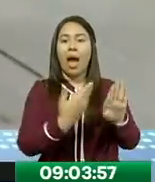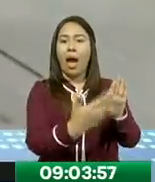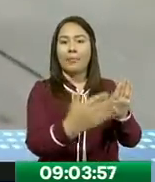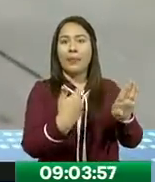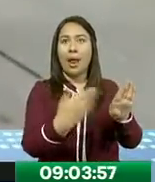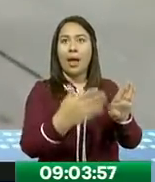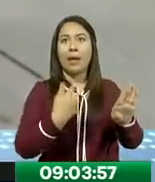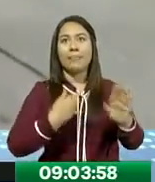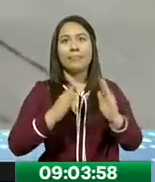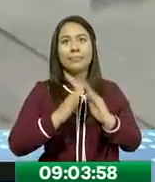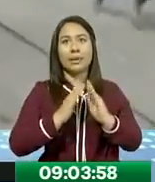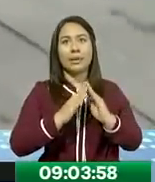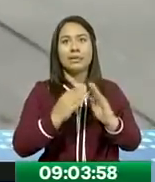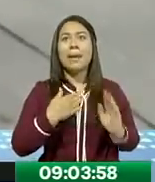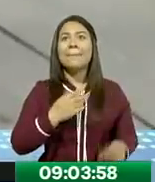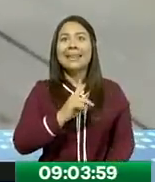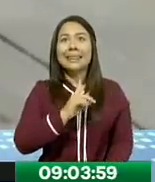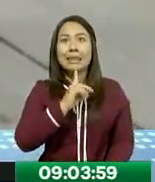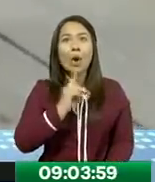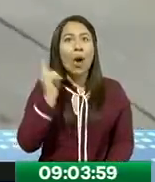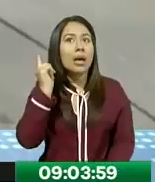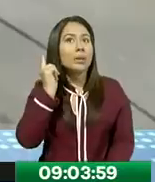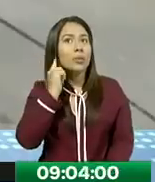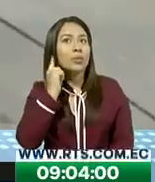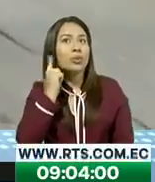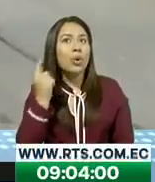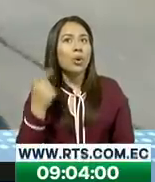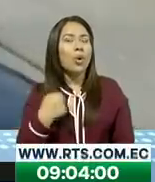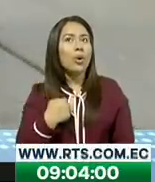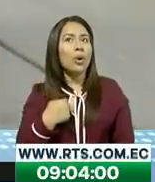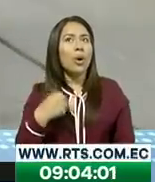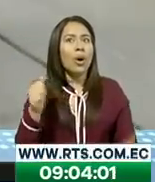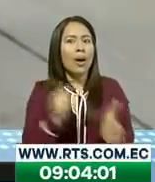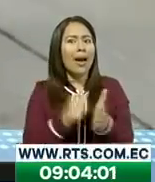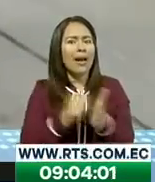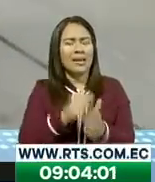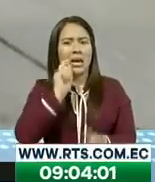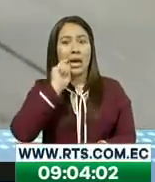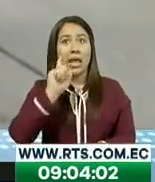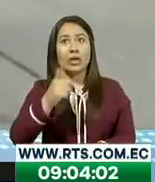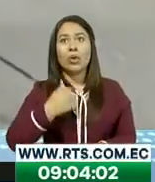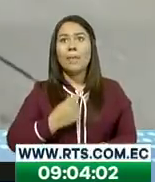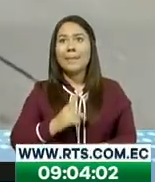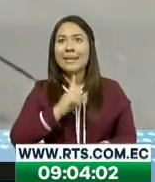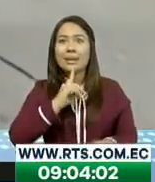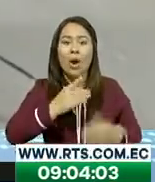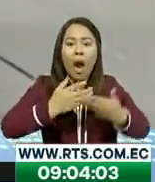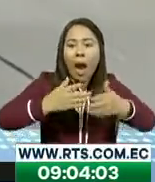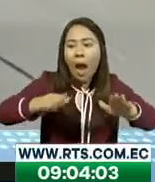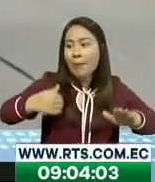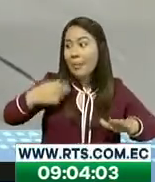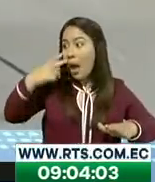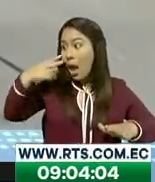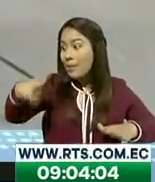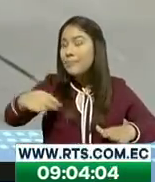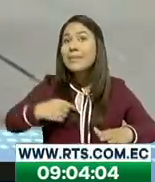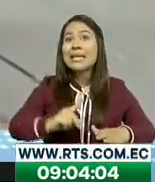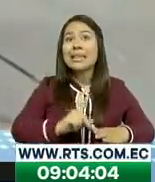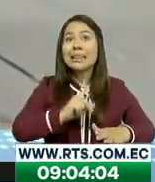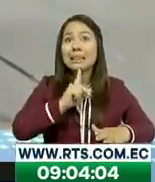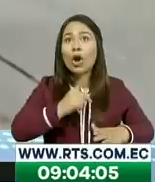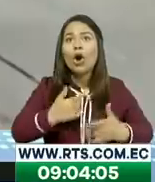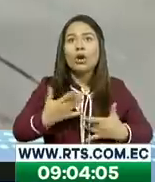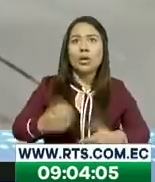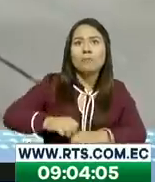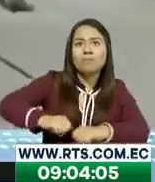puerta, entonces como mi tío escuchó que ya empezaban a abrir gritos, a lo que abre la puerta yo traté de empujarlo